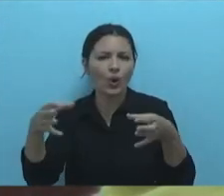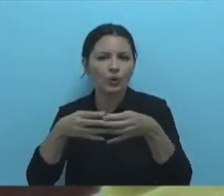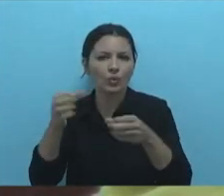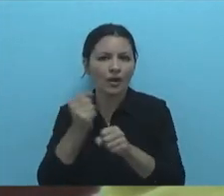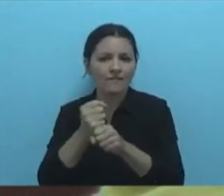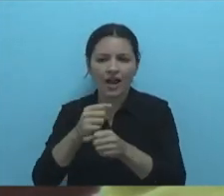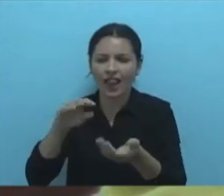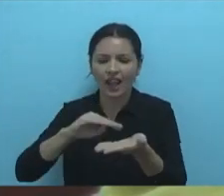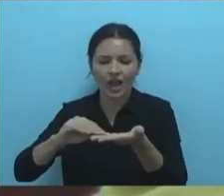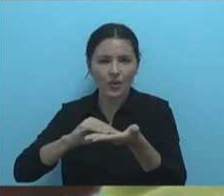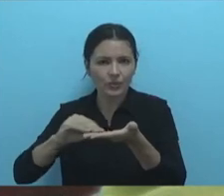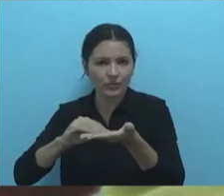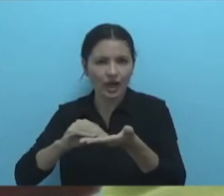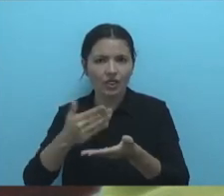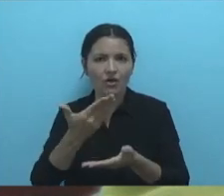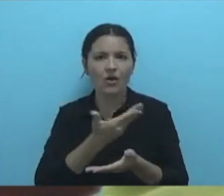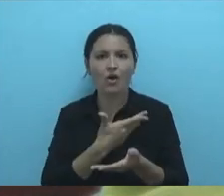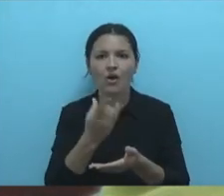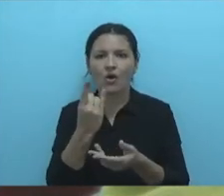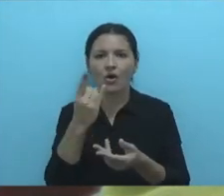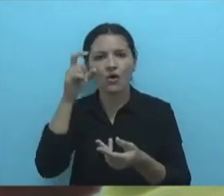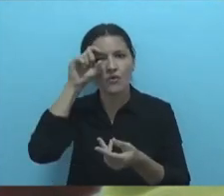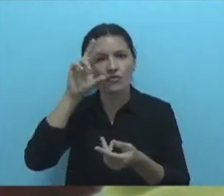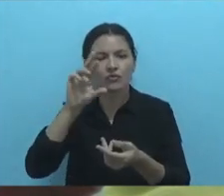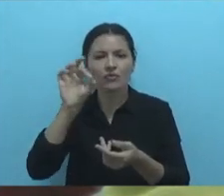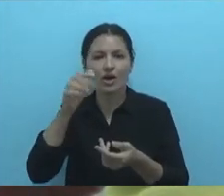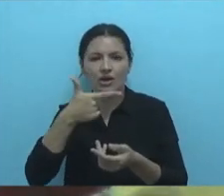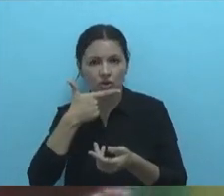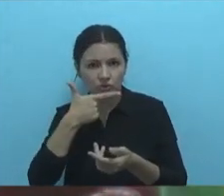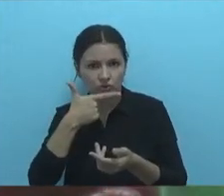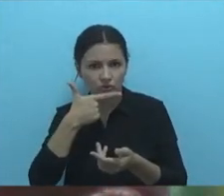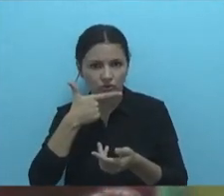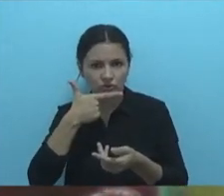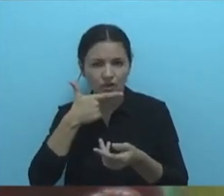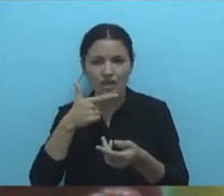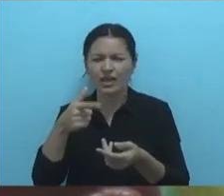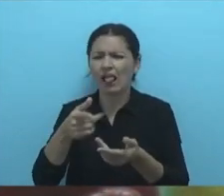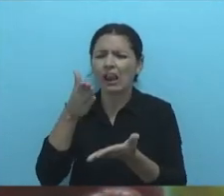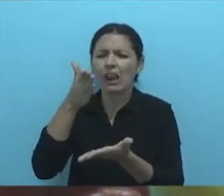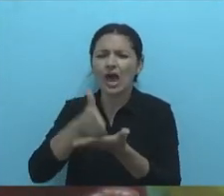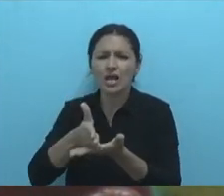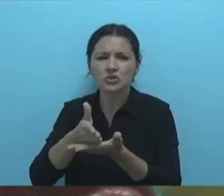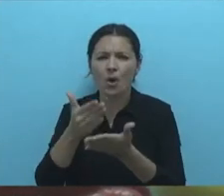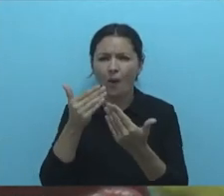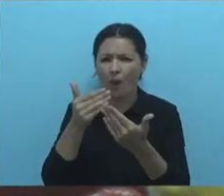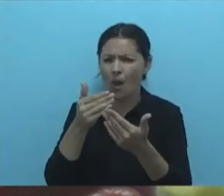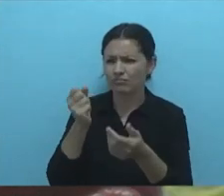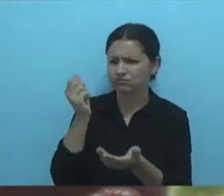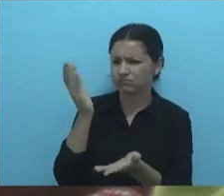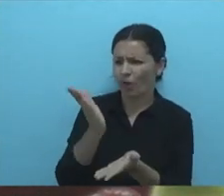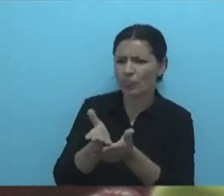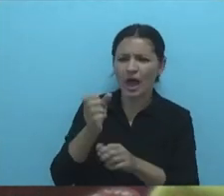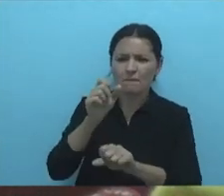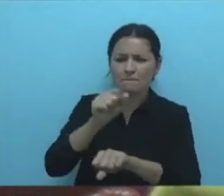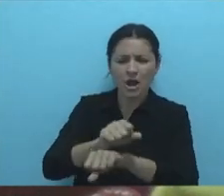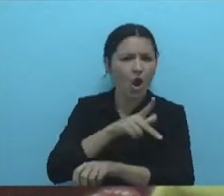fueron que no tiene ni siquiera el presidente de la nación y fueron que están en esta constitución